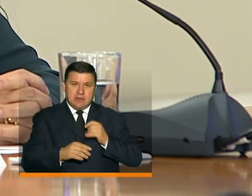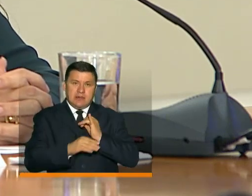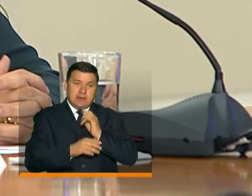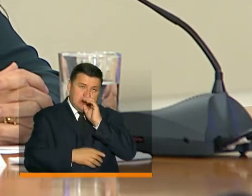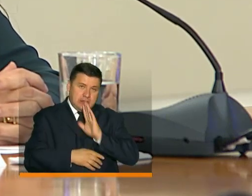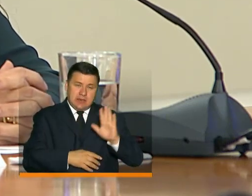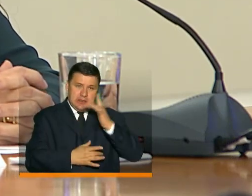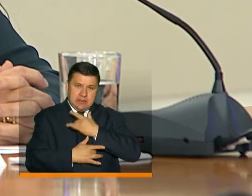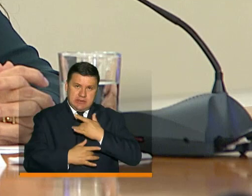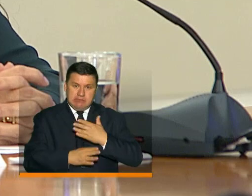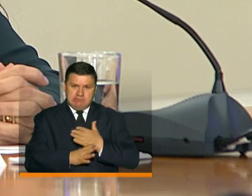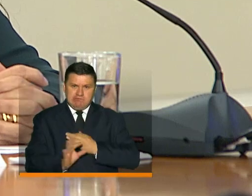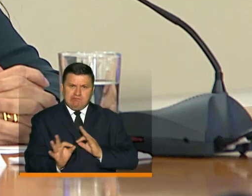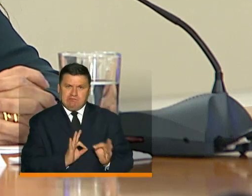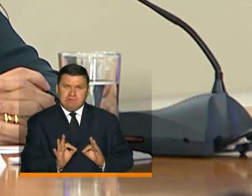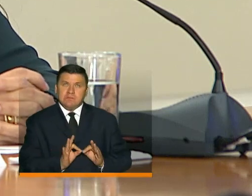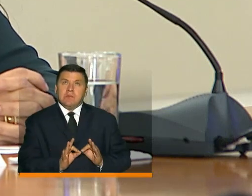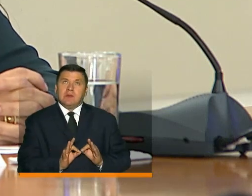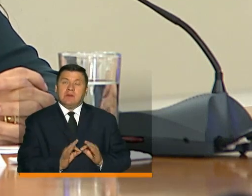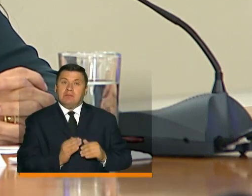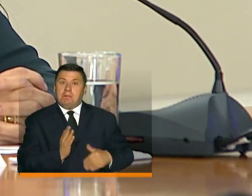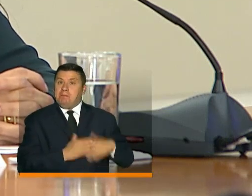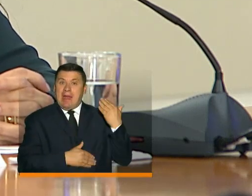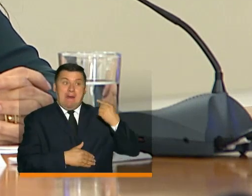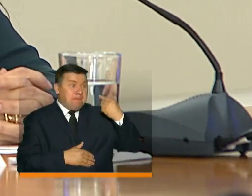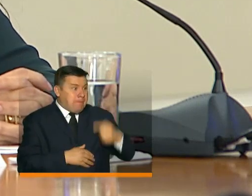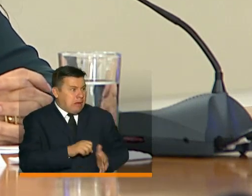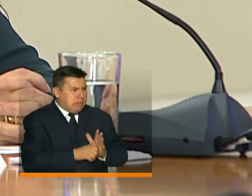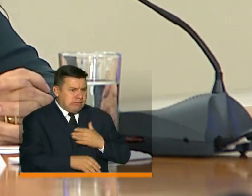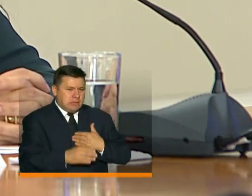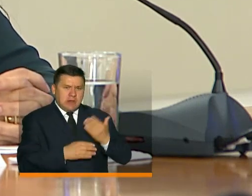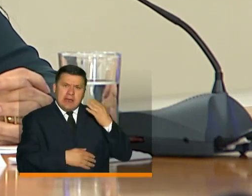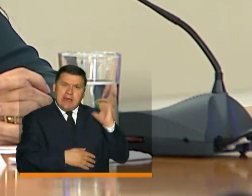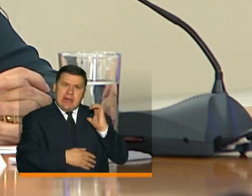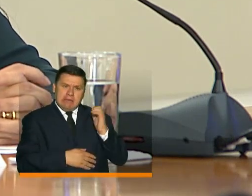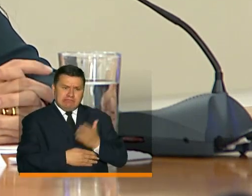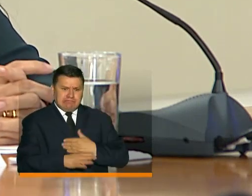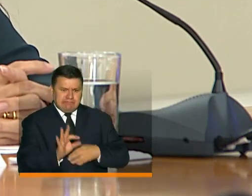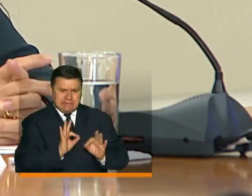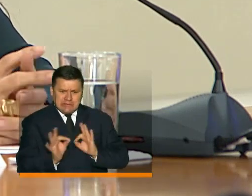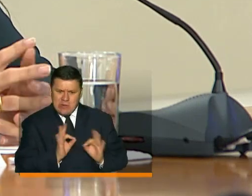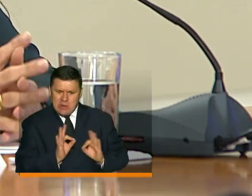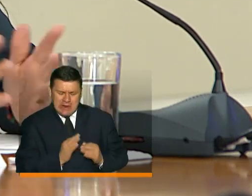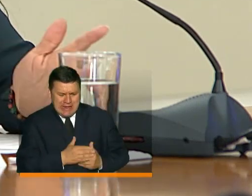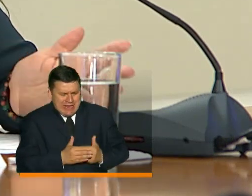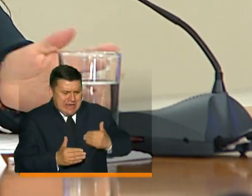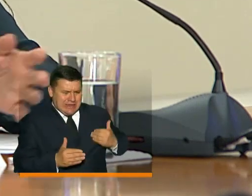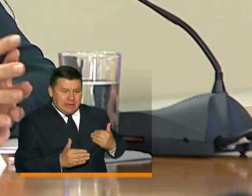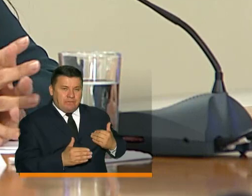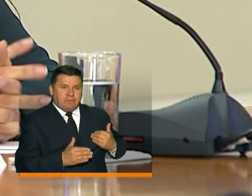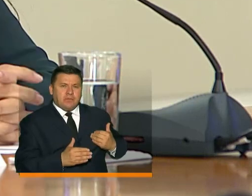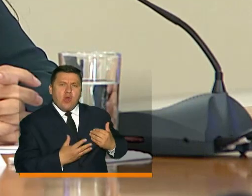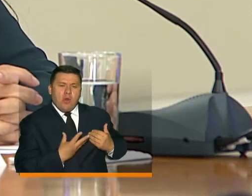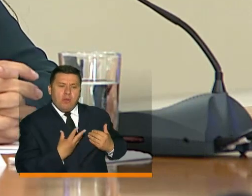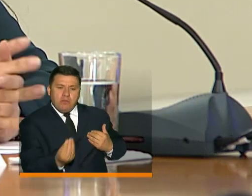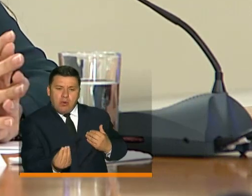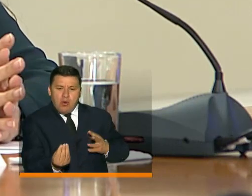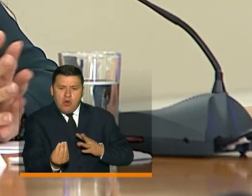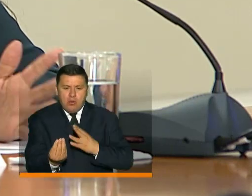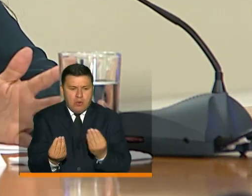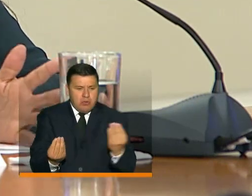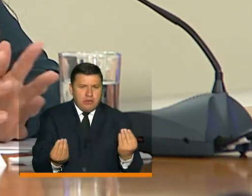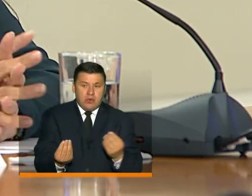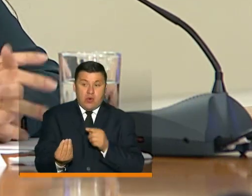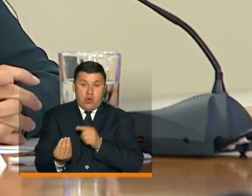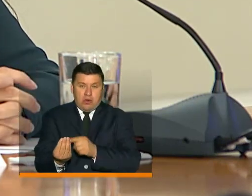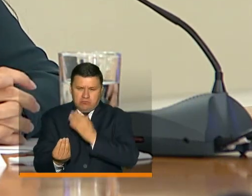Salud nos preparamos desde el inicio de la pandemia, desde enero, específicamente en varios frentes.